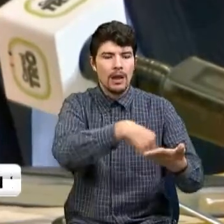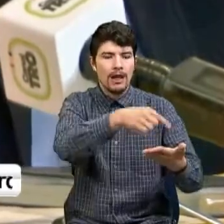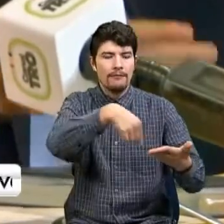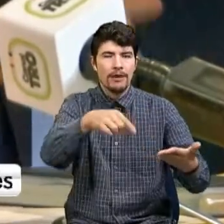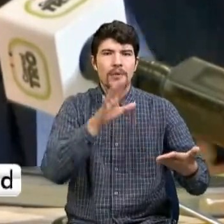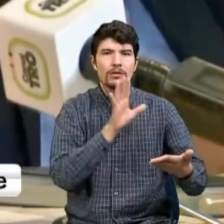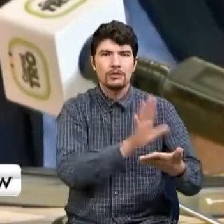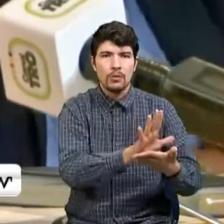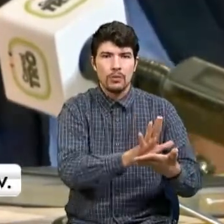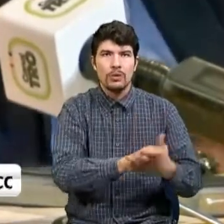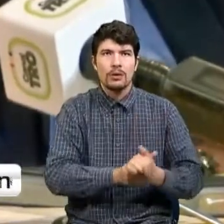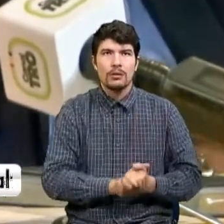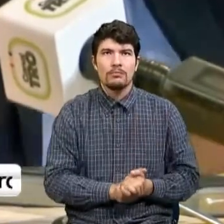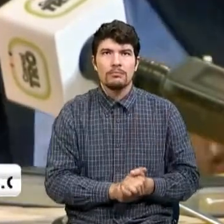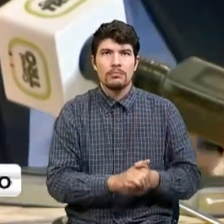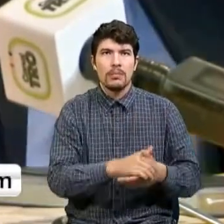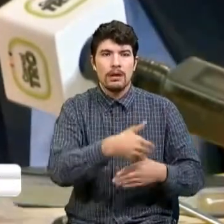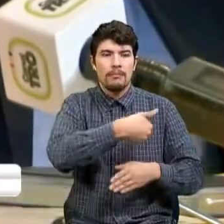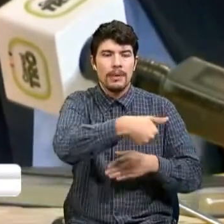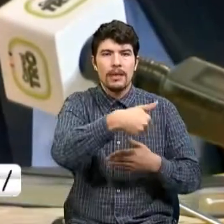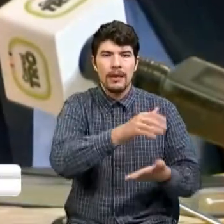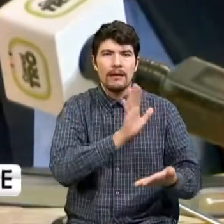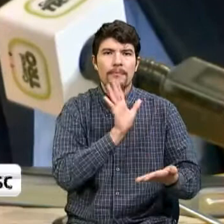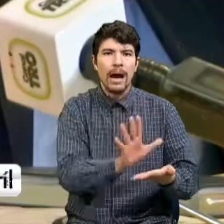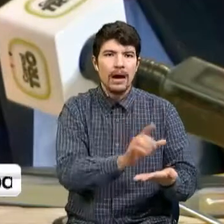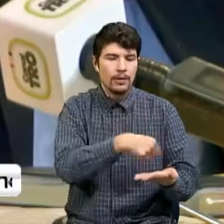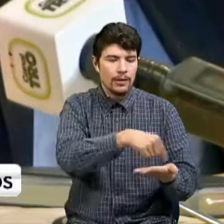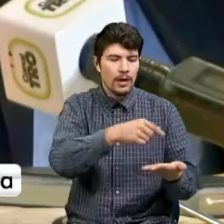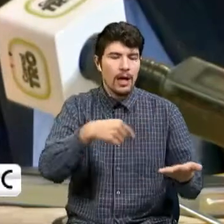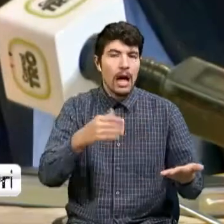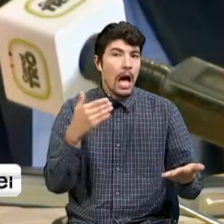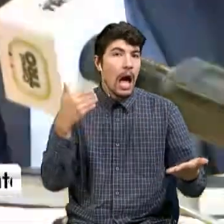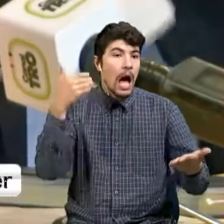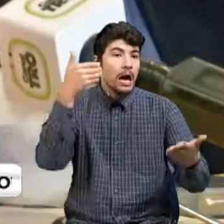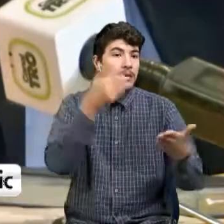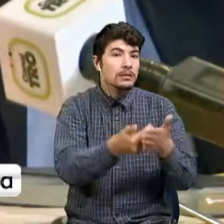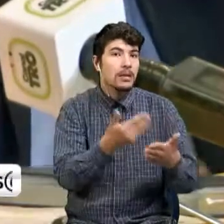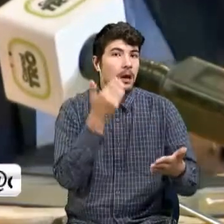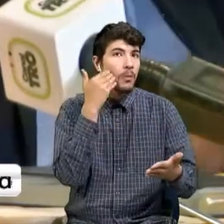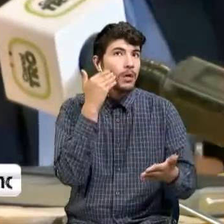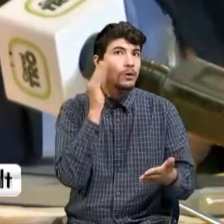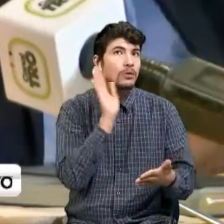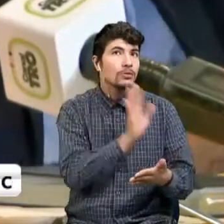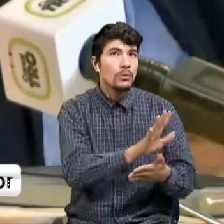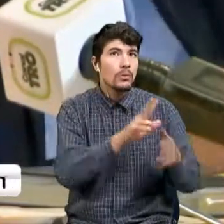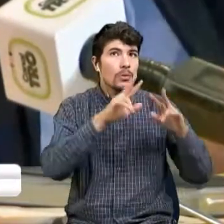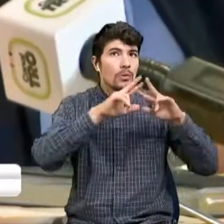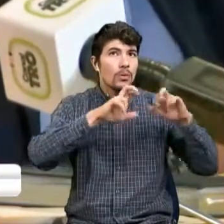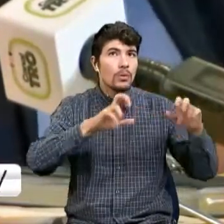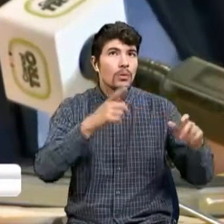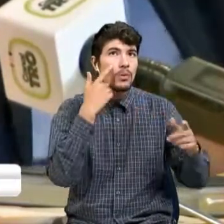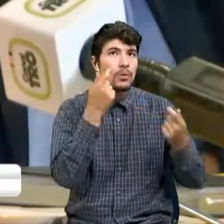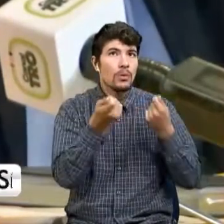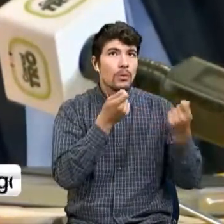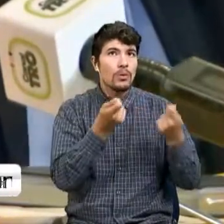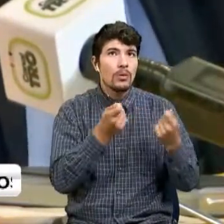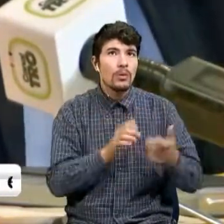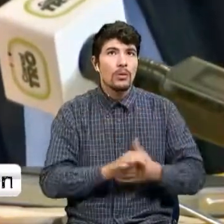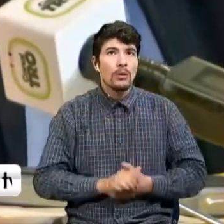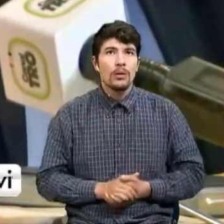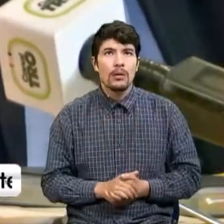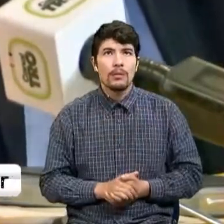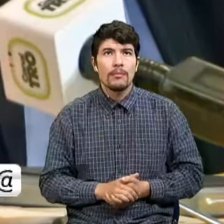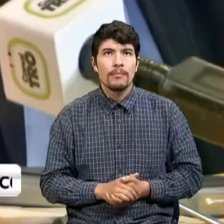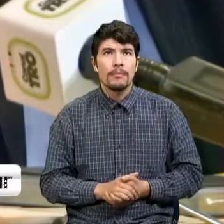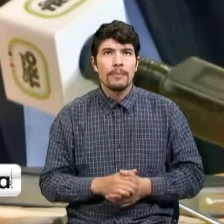la suspensión de la firma hasta que ellos investiguen el flujo de fondos están preocupados